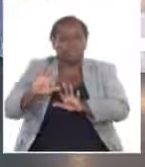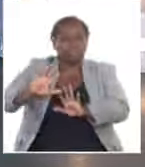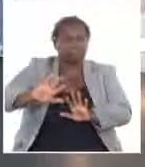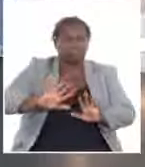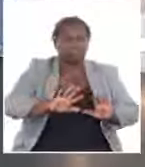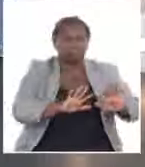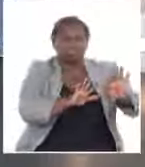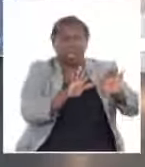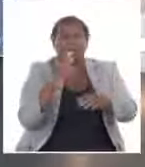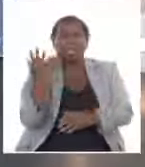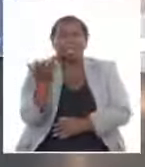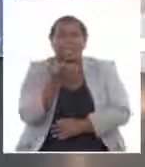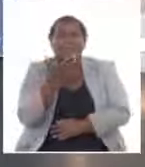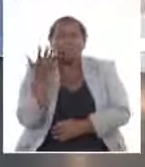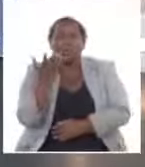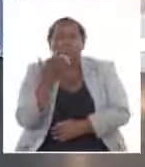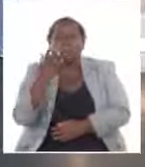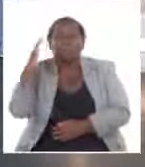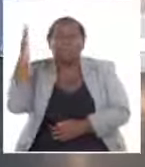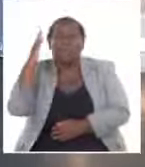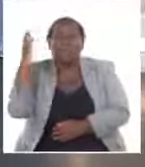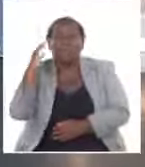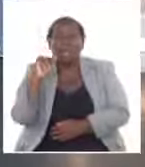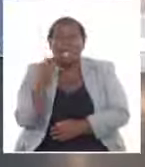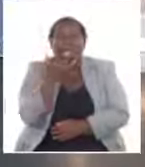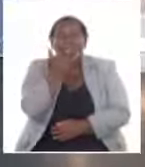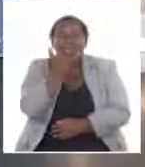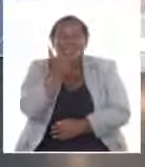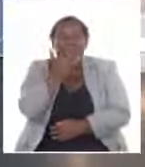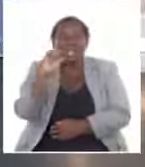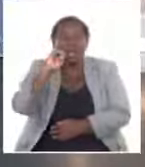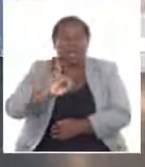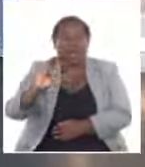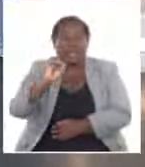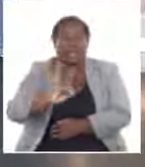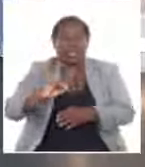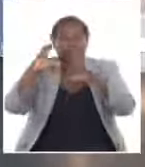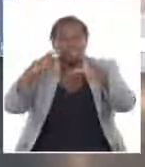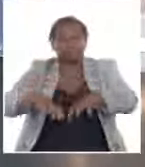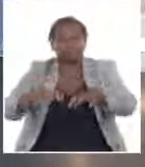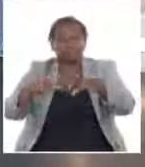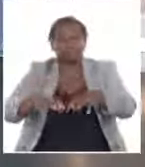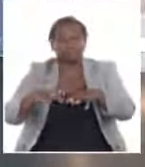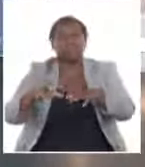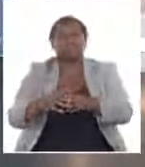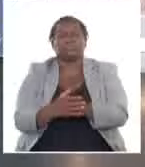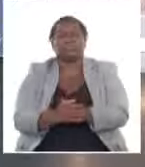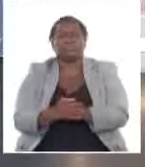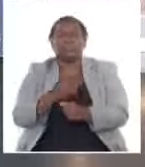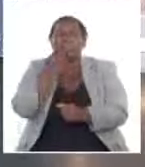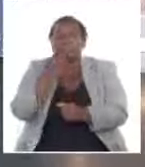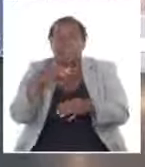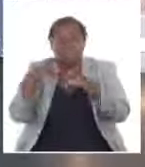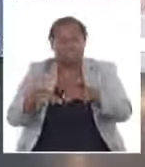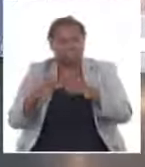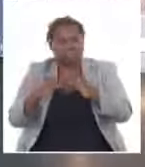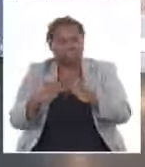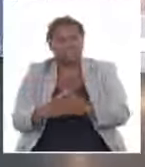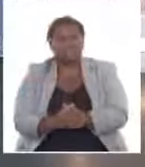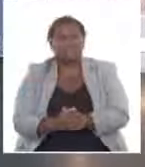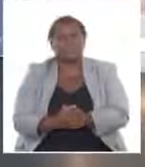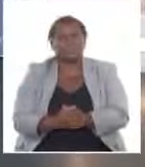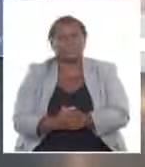Beryl continuarán afectando la región oriental del país con chubascos y lluvias que pueden llegar a ser fuertes en algunas localidades,